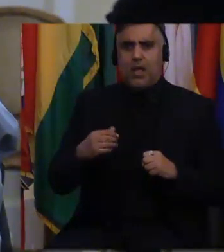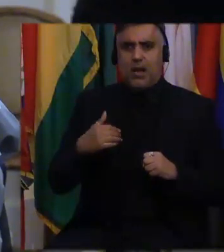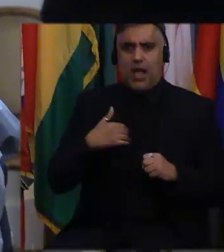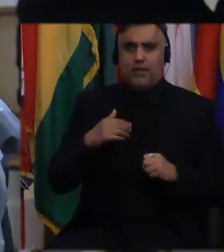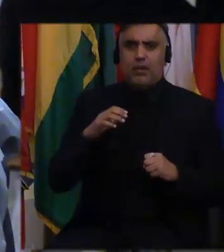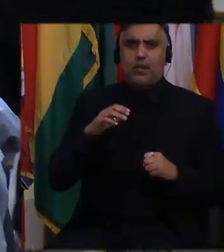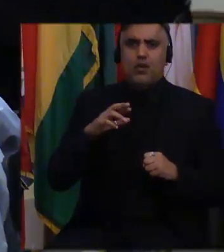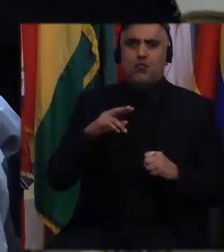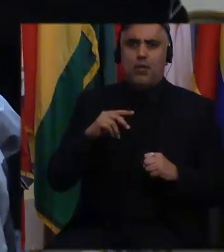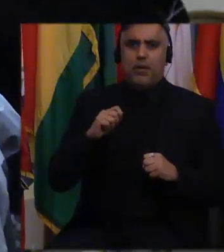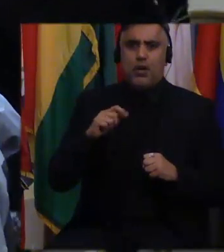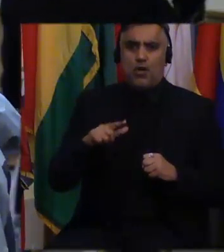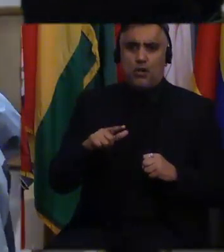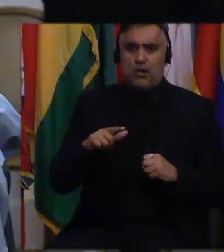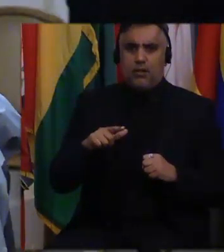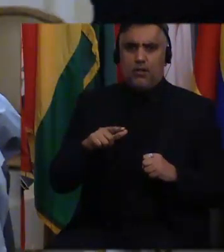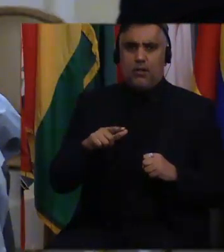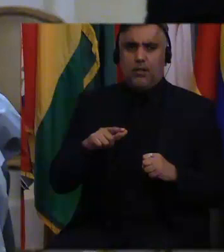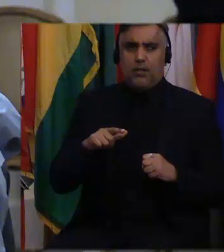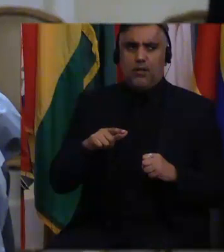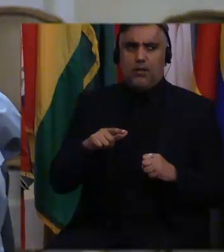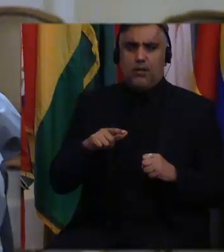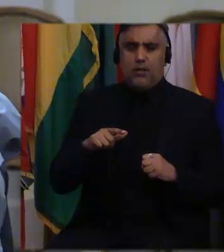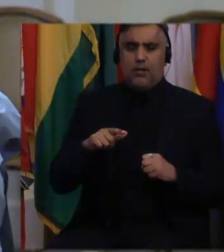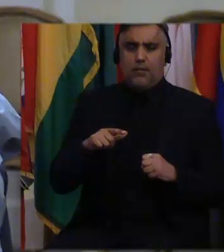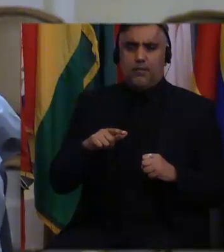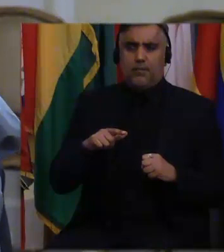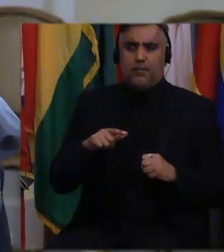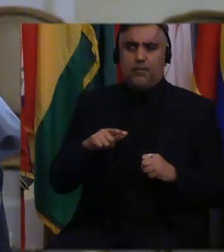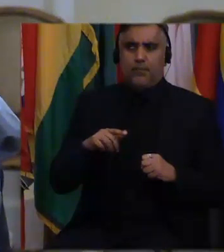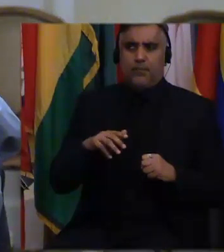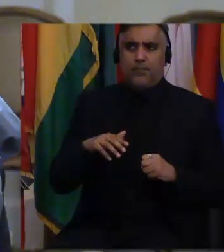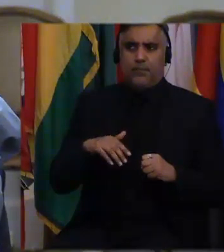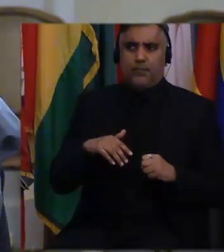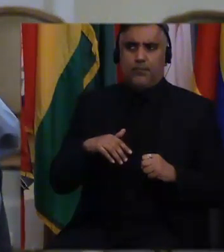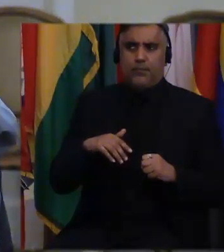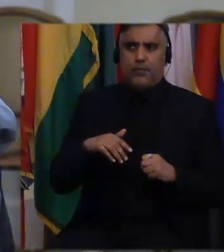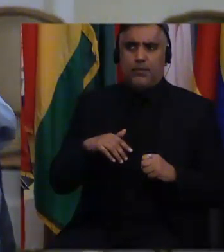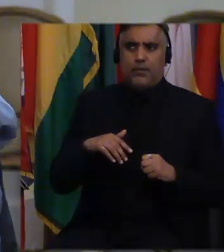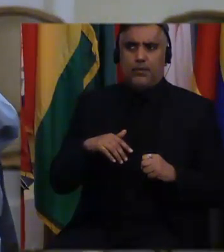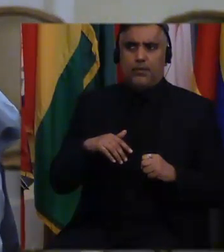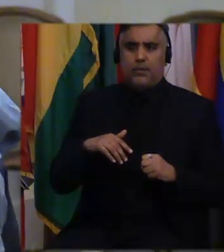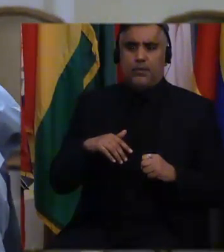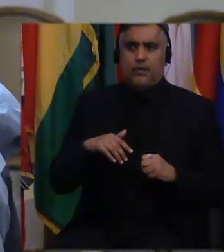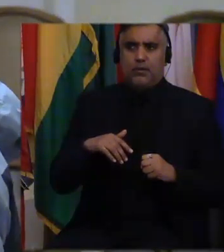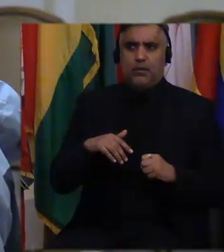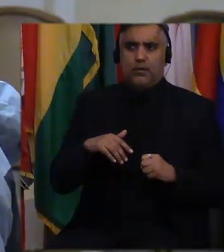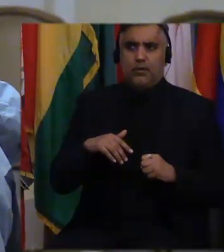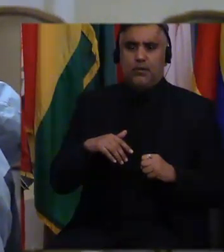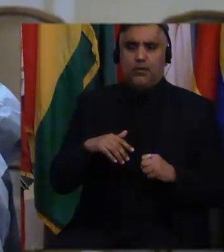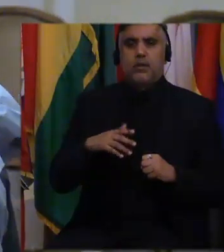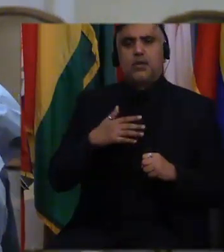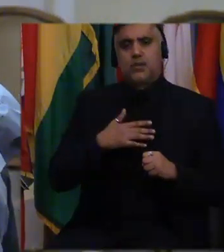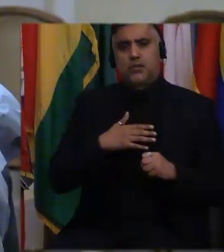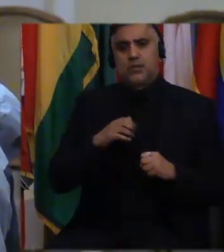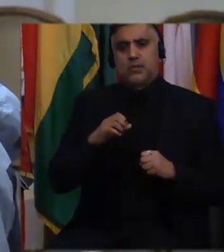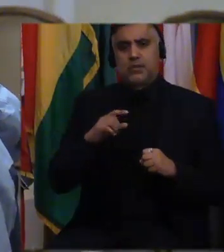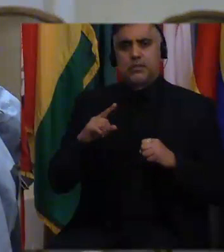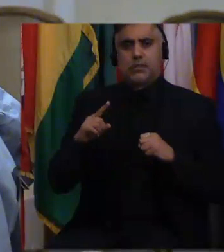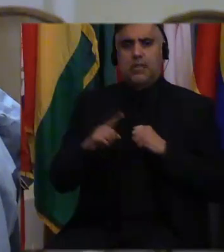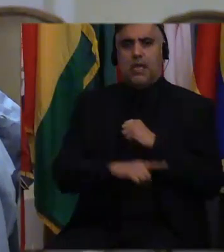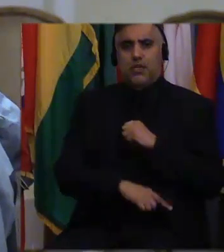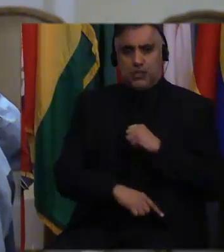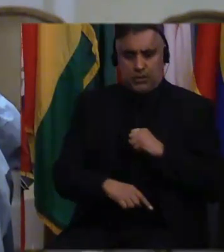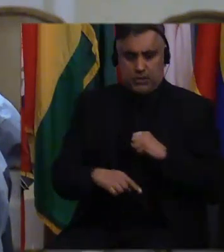parte de los agresores? Estamos muy interesados en saber qué ejemplos positivos hay. Y la segunda pregunta es en relación a lo